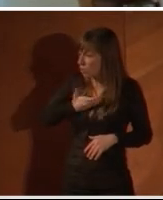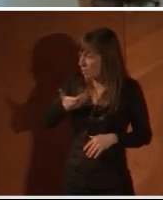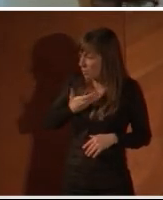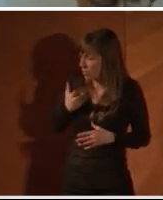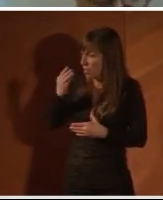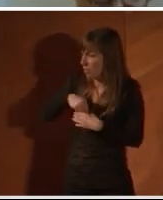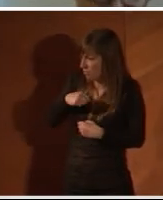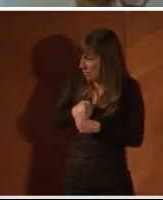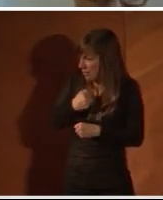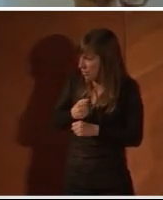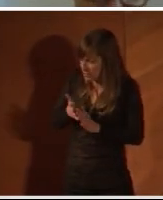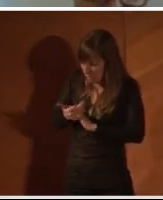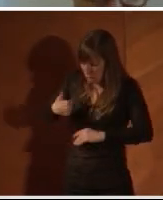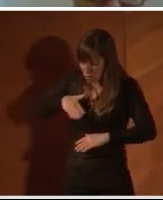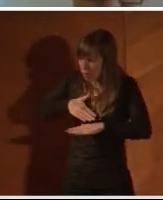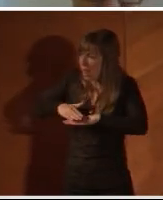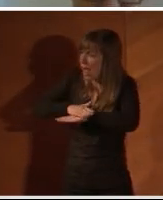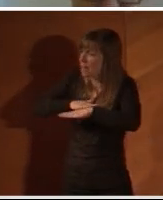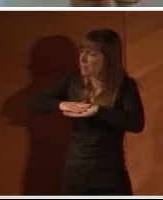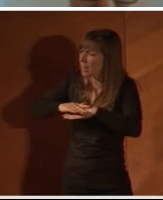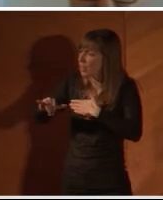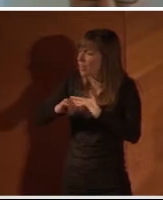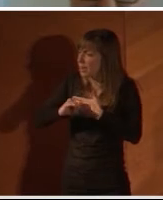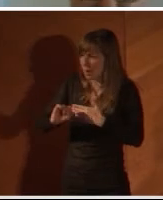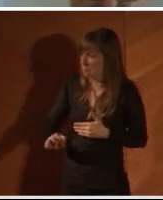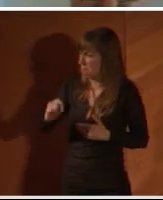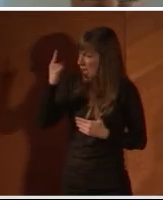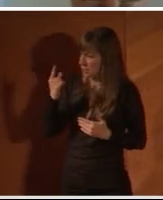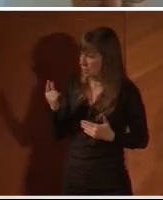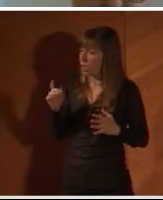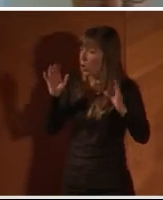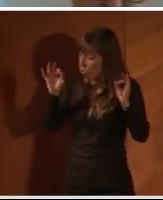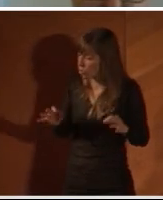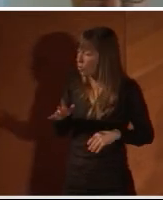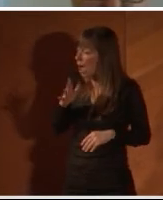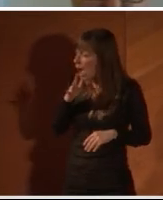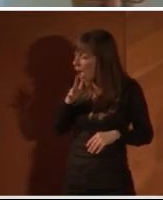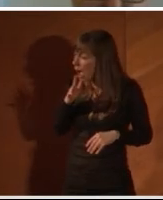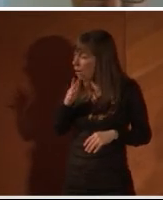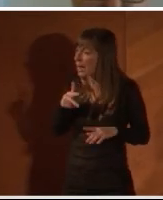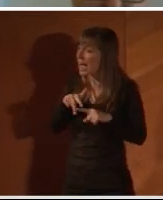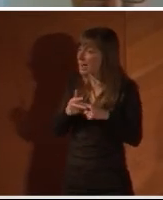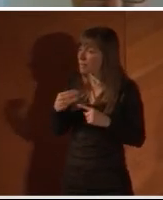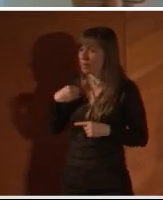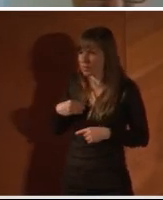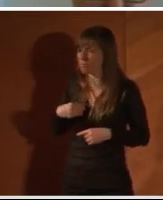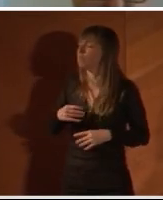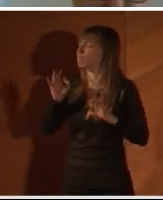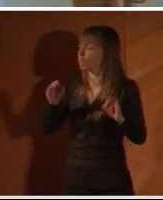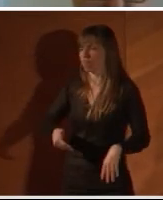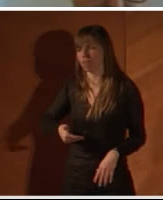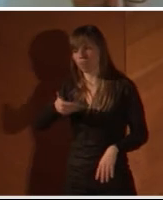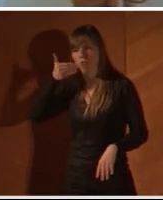que somos la administración más próxima a la ciudadanía, en este momento y con estas herramientas podemos decirlo con mayor orgullo y